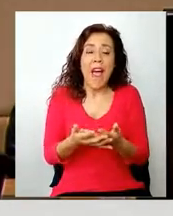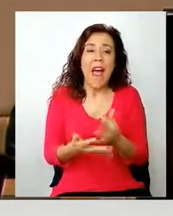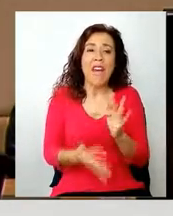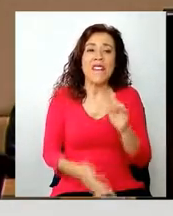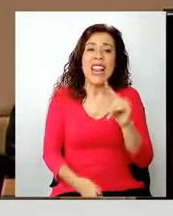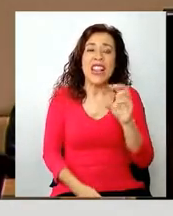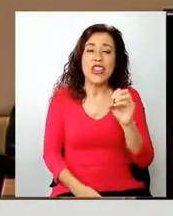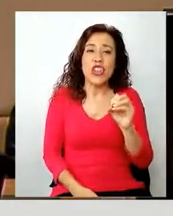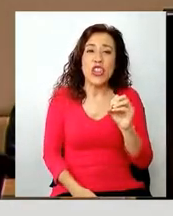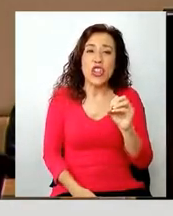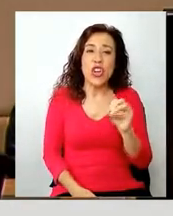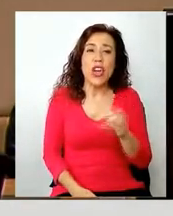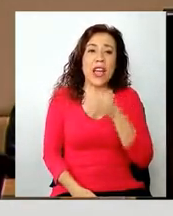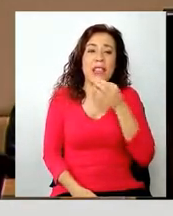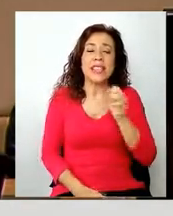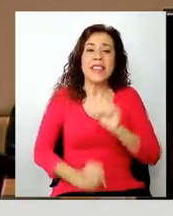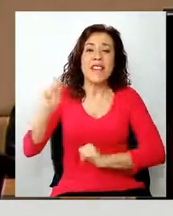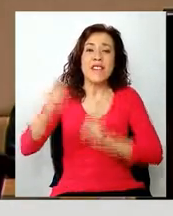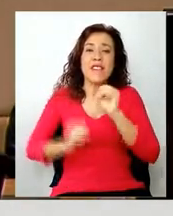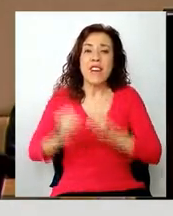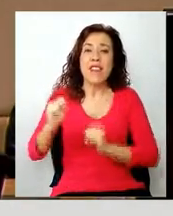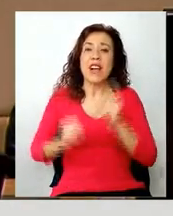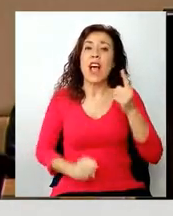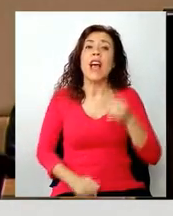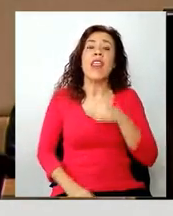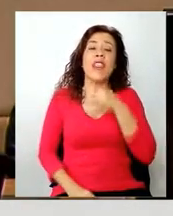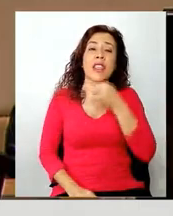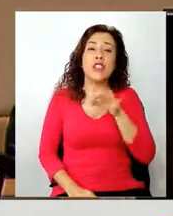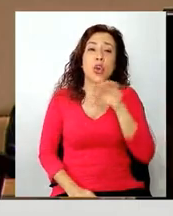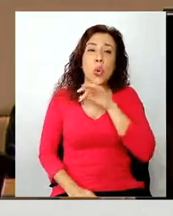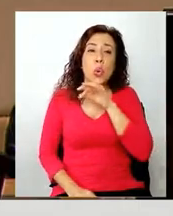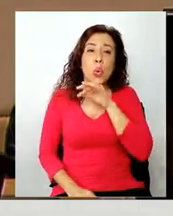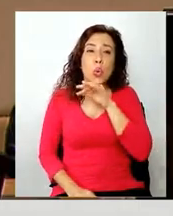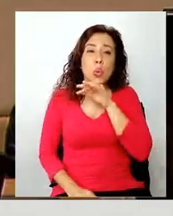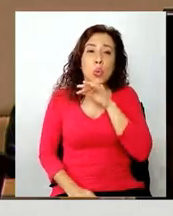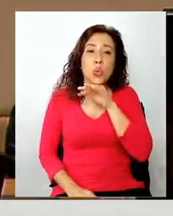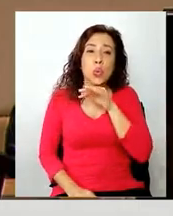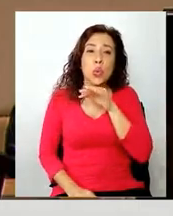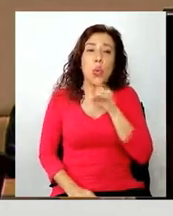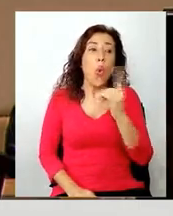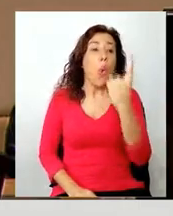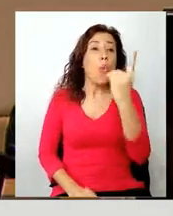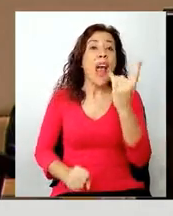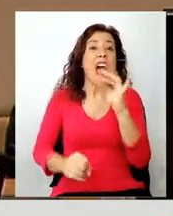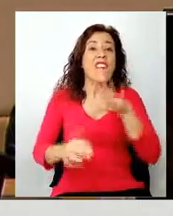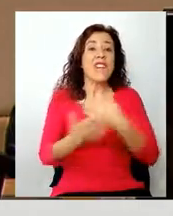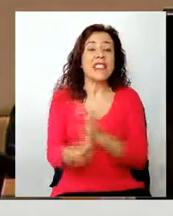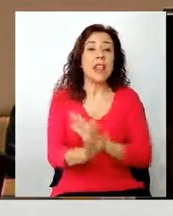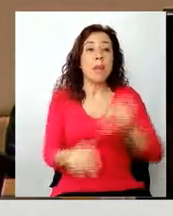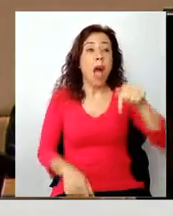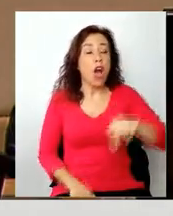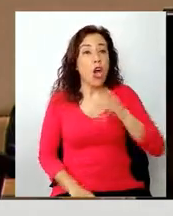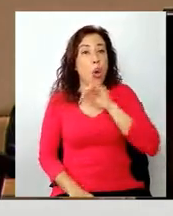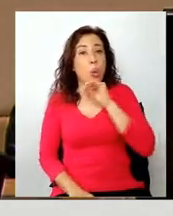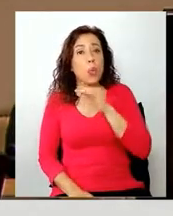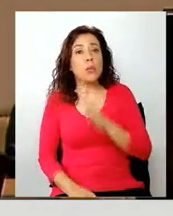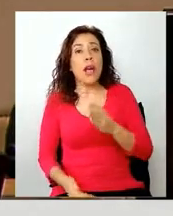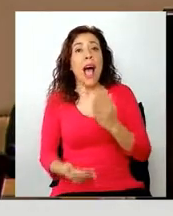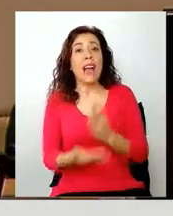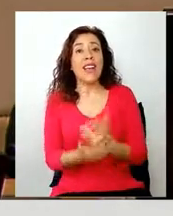del fabricante son de uso son de un solo uso y hoy se utilizan hasta en 26